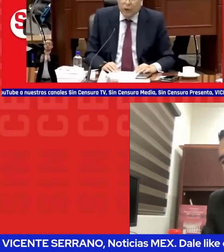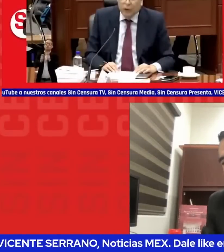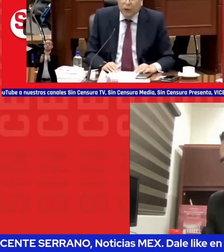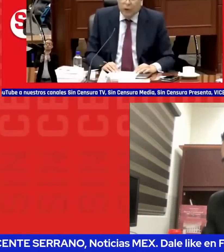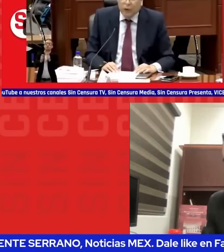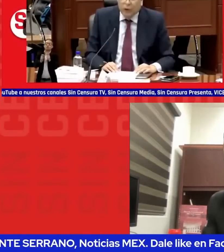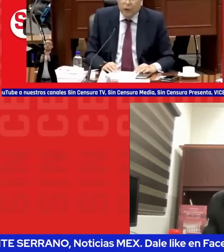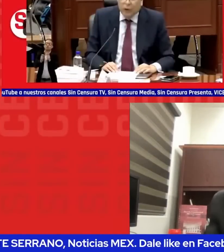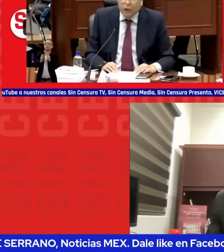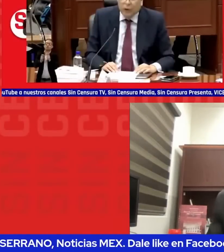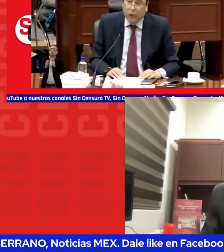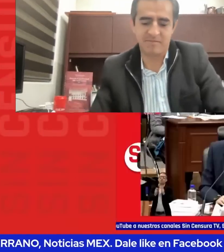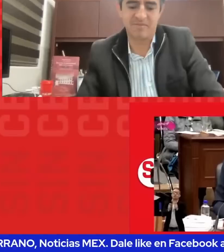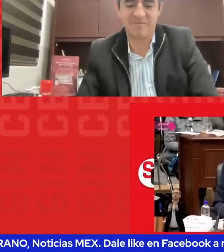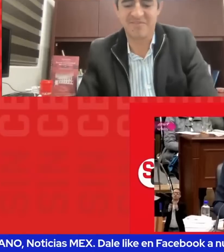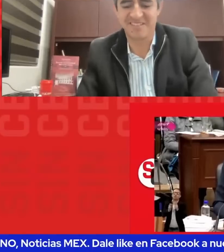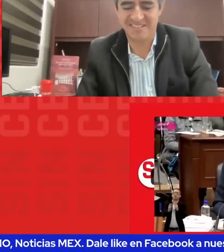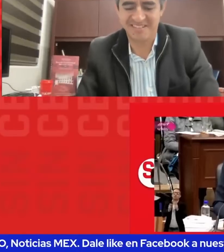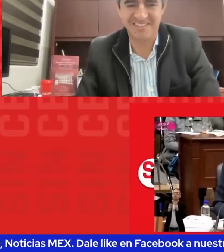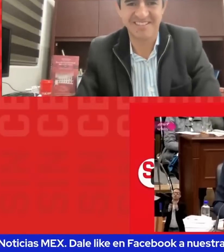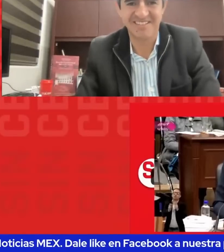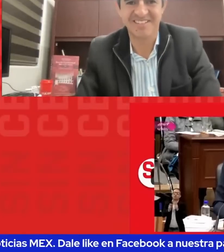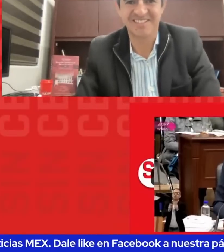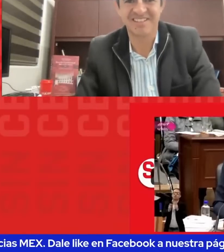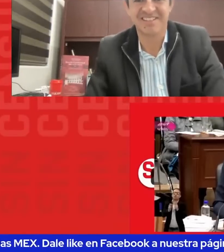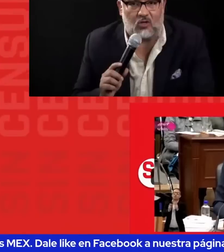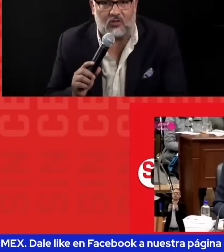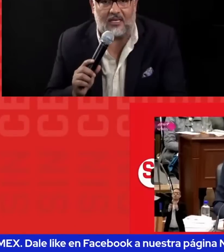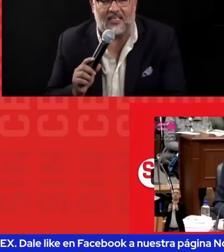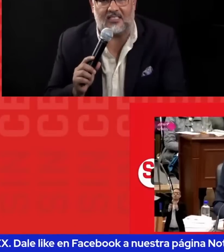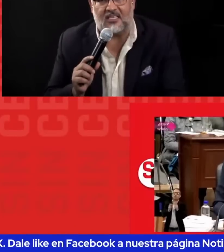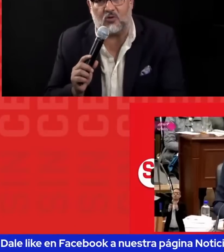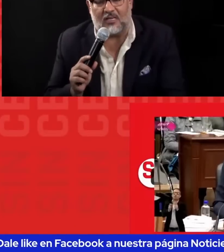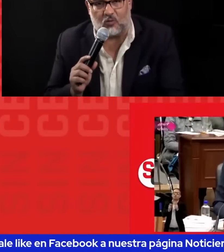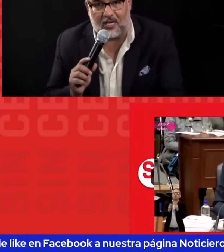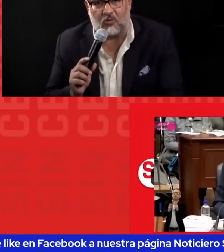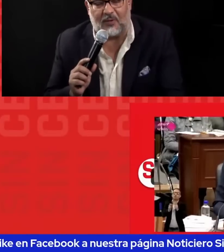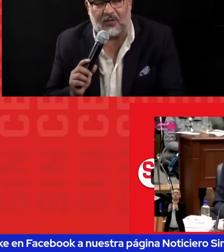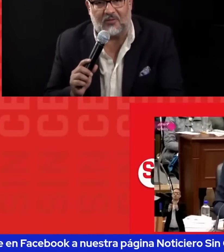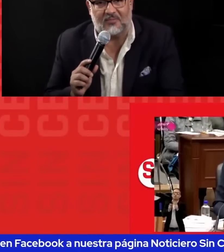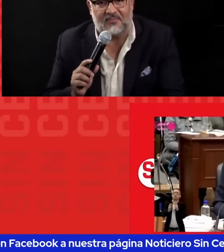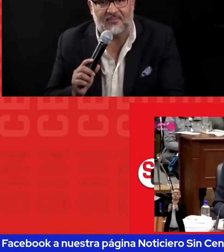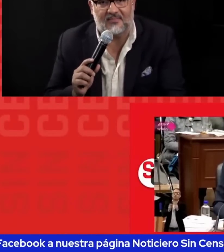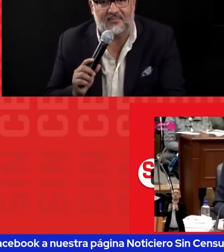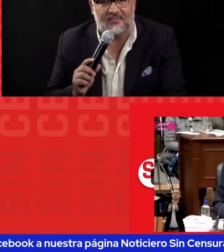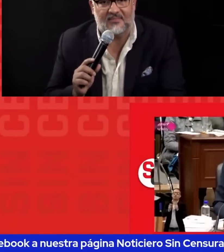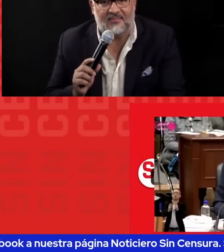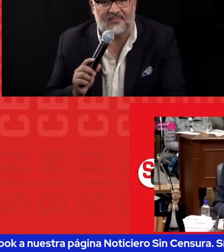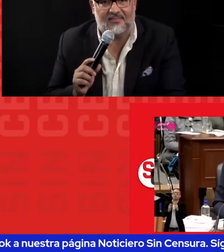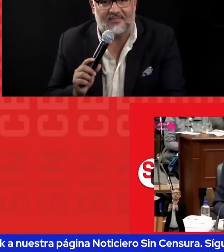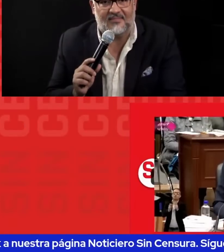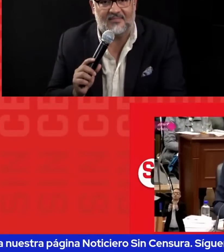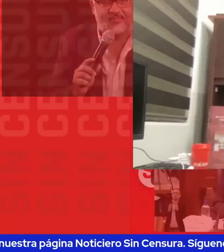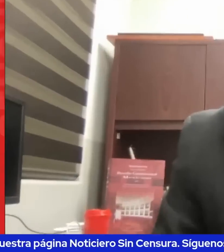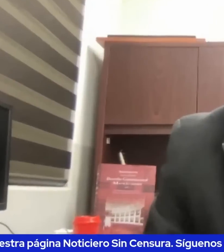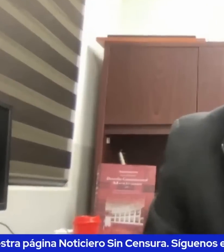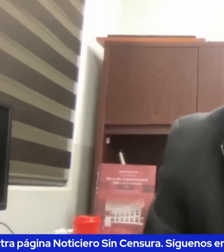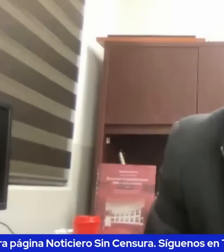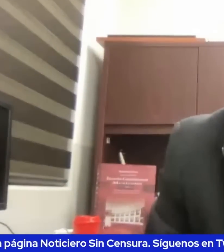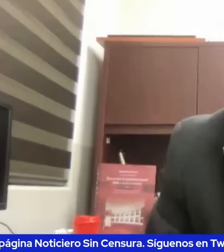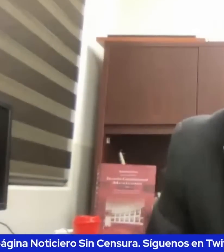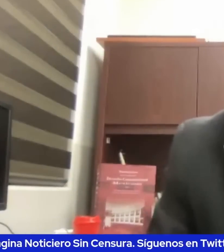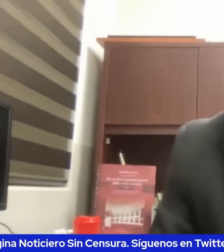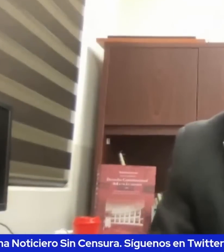querido Isaac, gracias por tu paciencia. Es importante para nosotros aquí en Sin Censura escuchar tu opinión. Pues ya salió